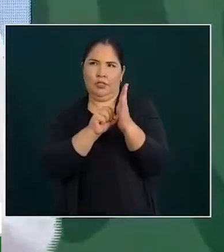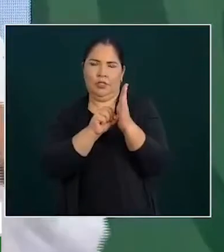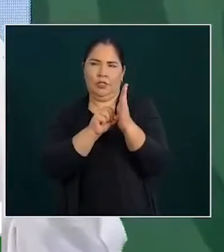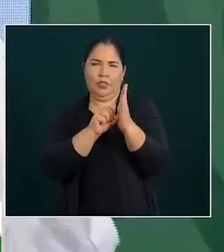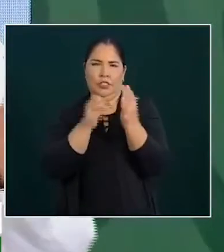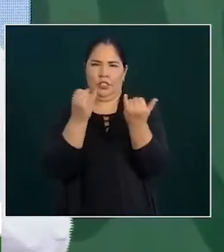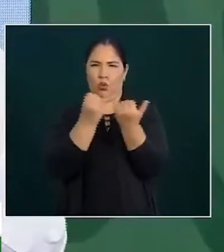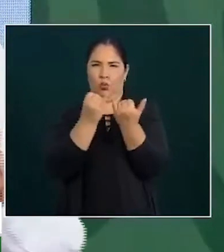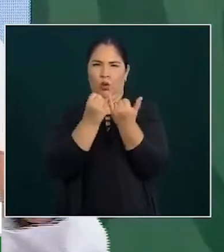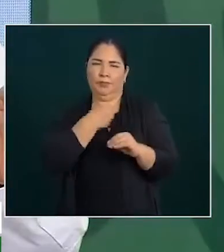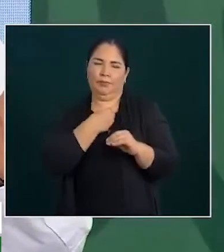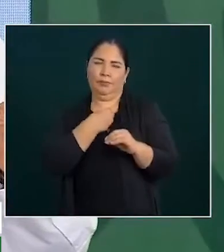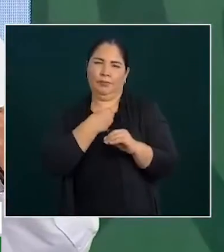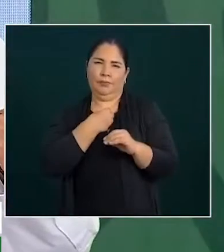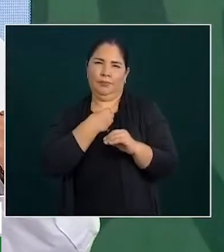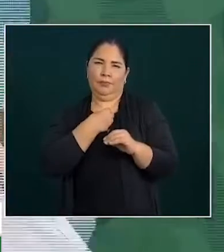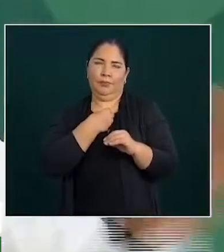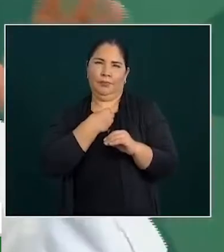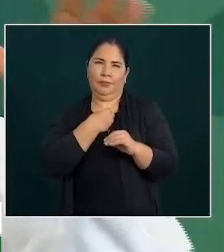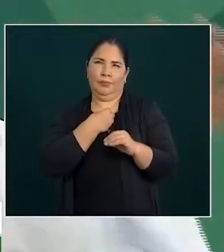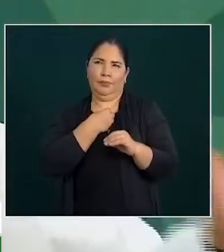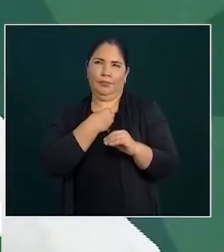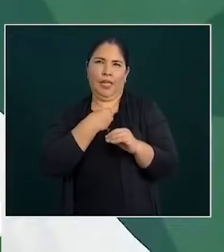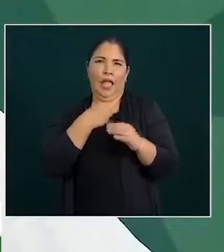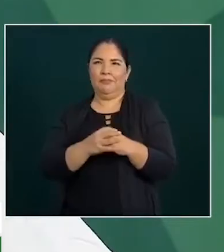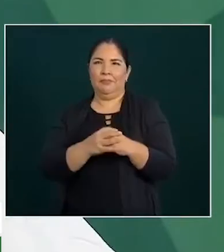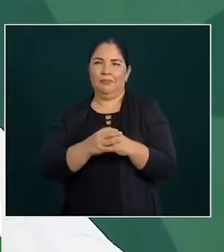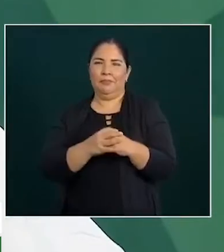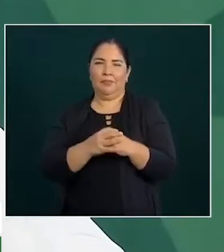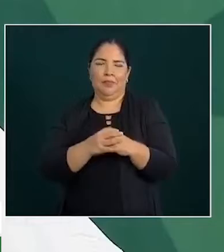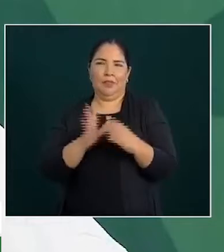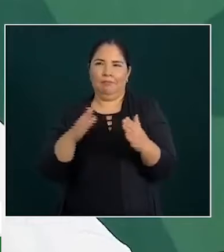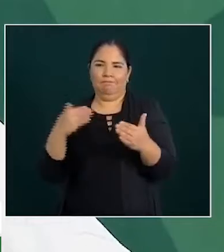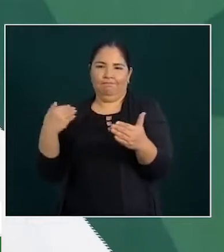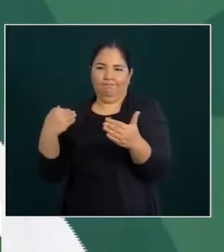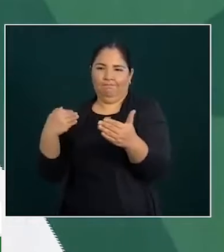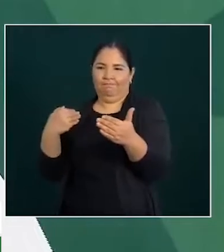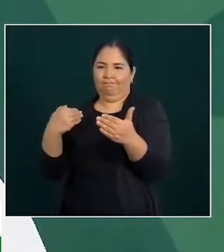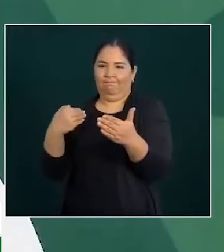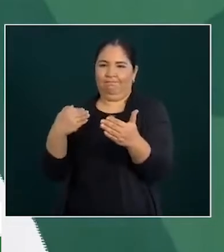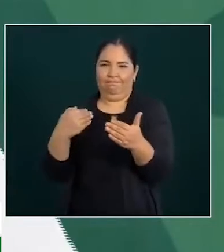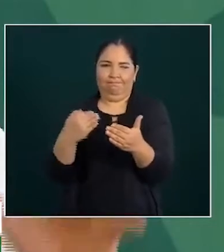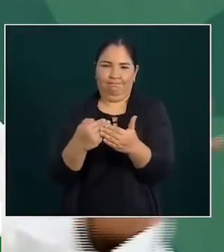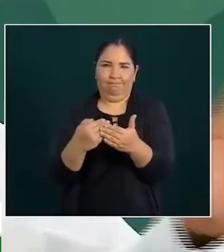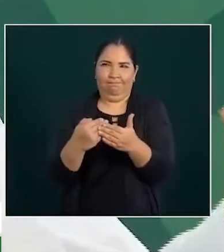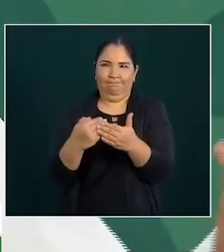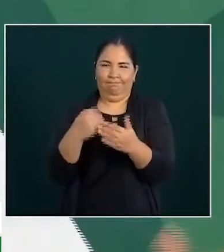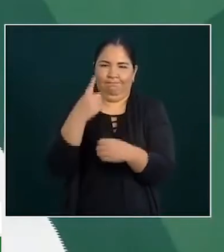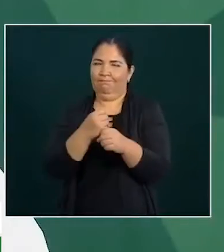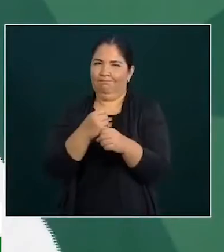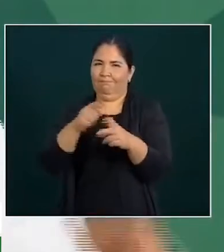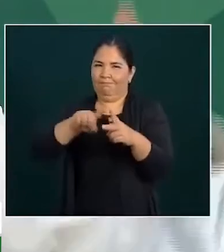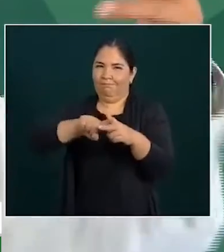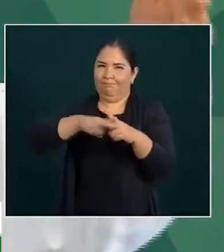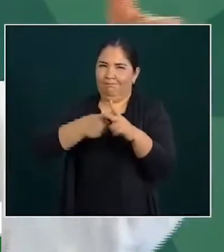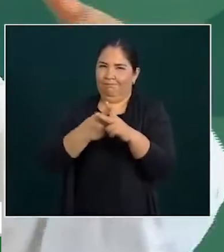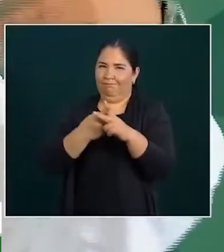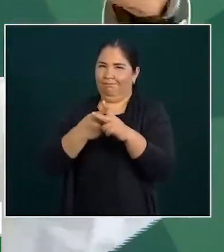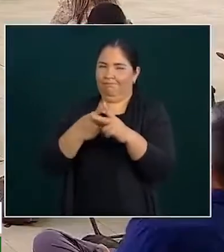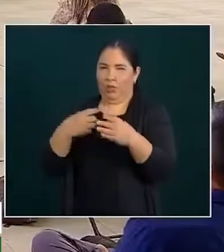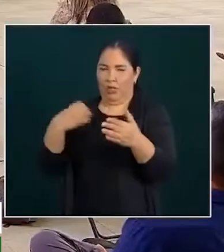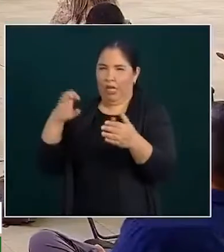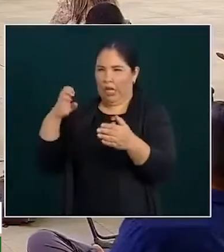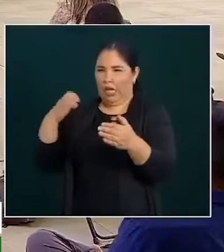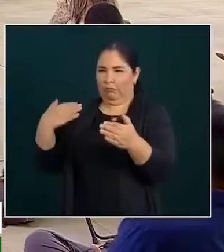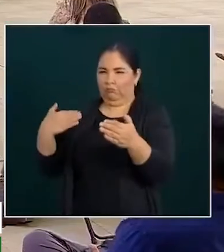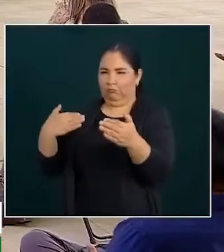también en veda electoral, antes de todo el año, desde que empiece. Claro, las conferencias